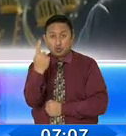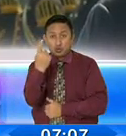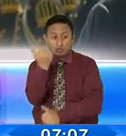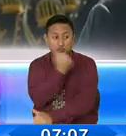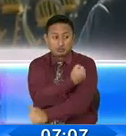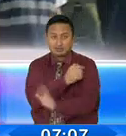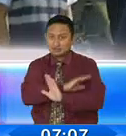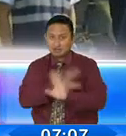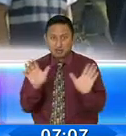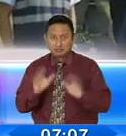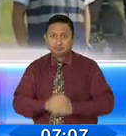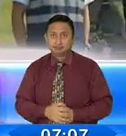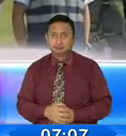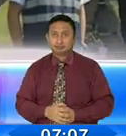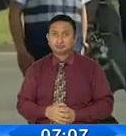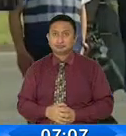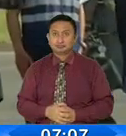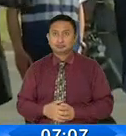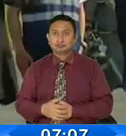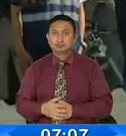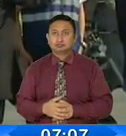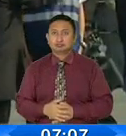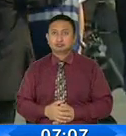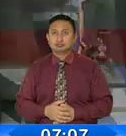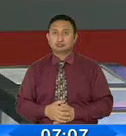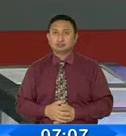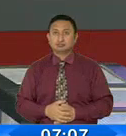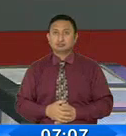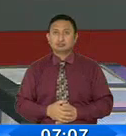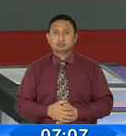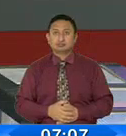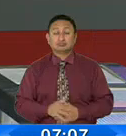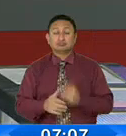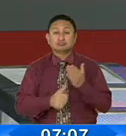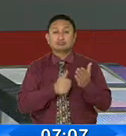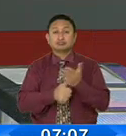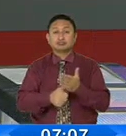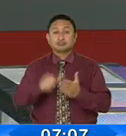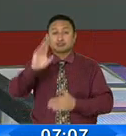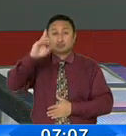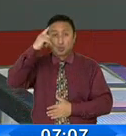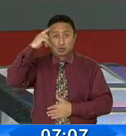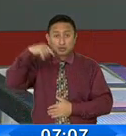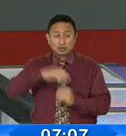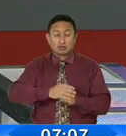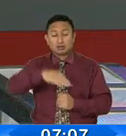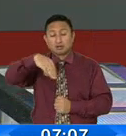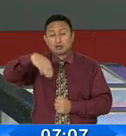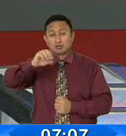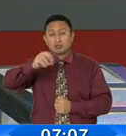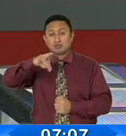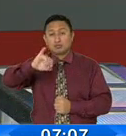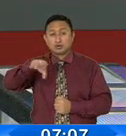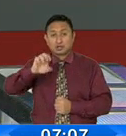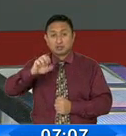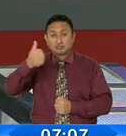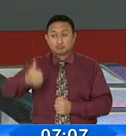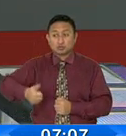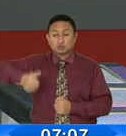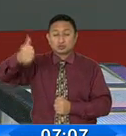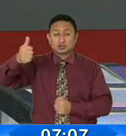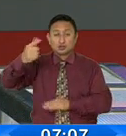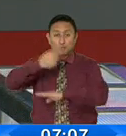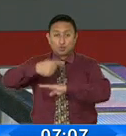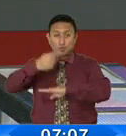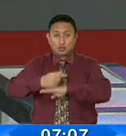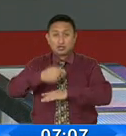vacunar. Informó Julio César Saona. El ministro de Gobierno César Monge y el gobernador del Guayas, Vicente Tallano, mantuvieron